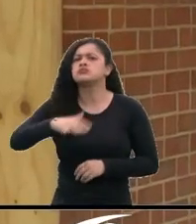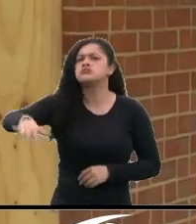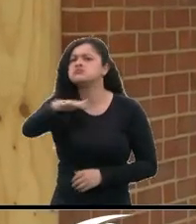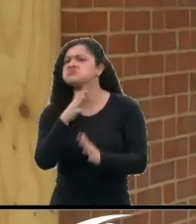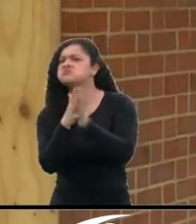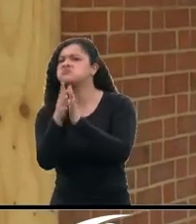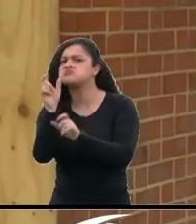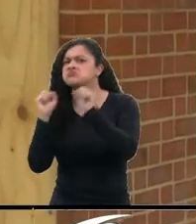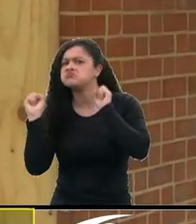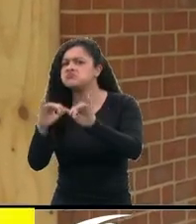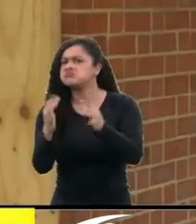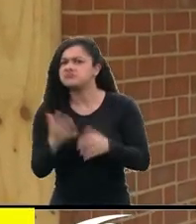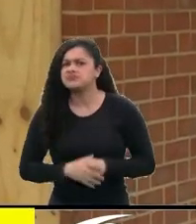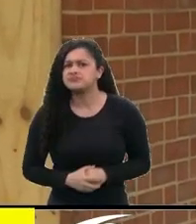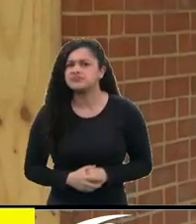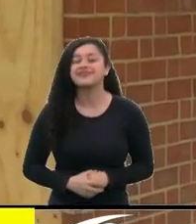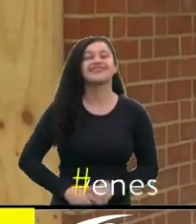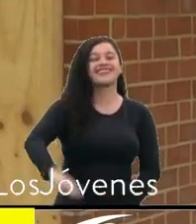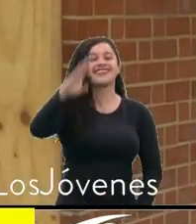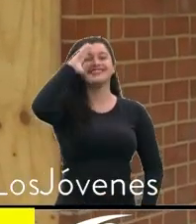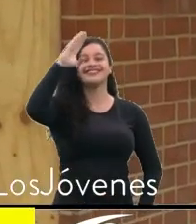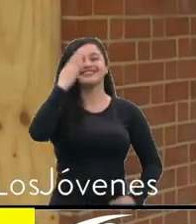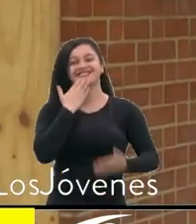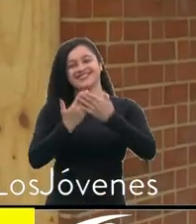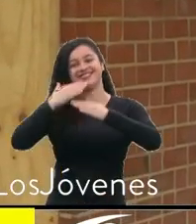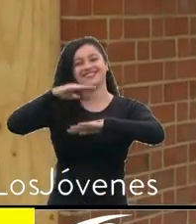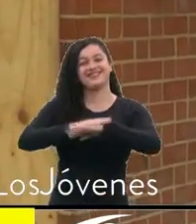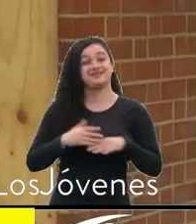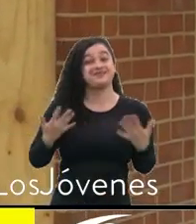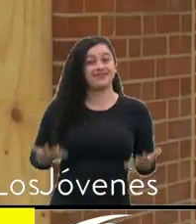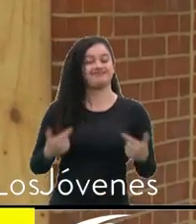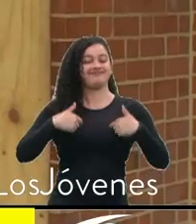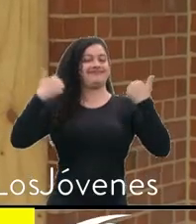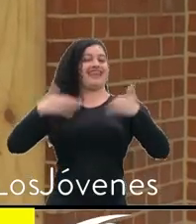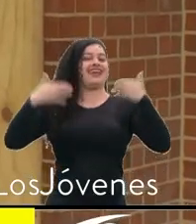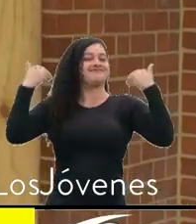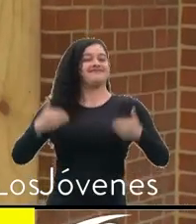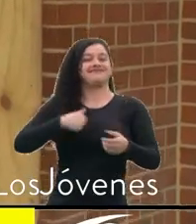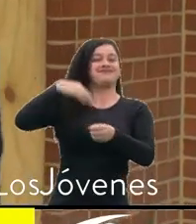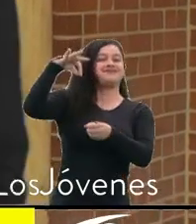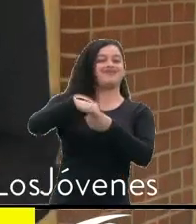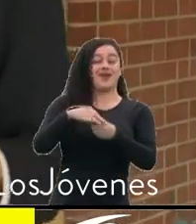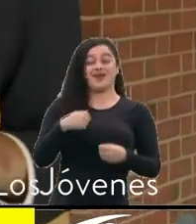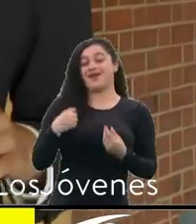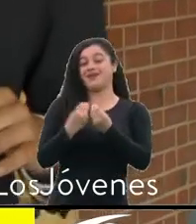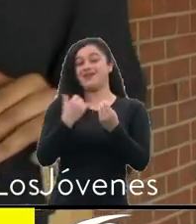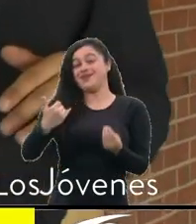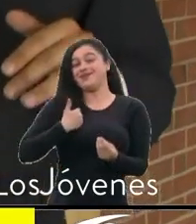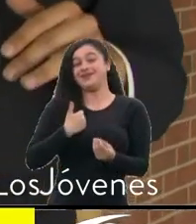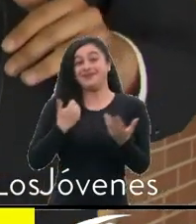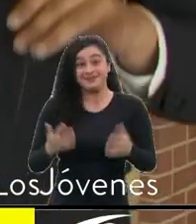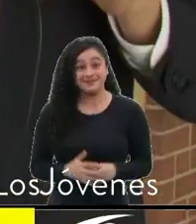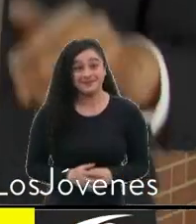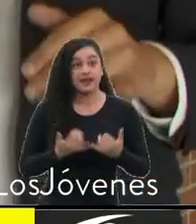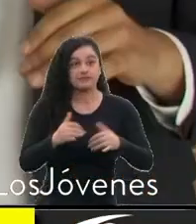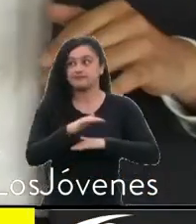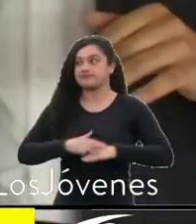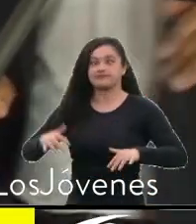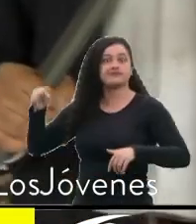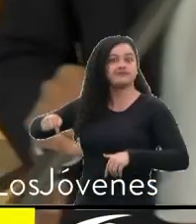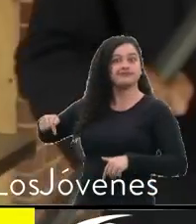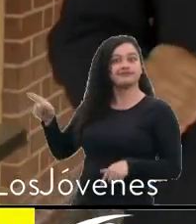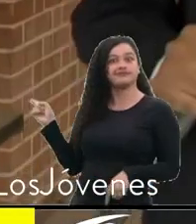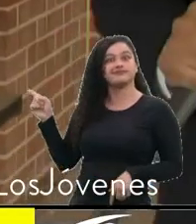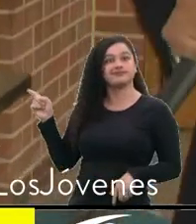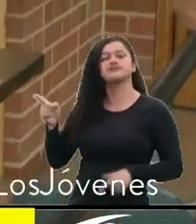Hola Daniela, muy buenas tardes. Pues como yo que ya voté para estos consejos municipales de juventud, a esta hora en este puesto de votación, el colegio Jaime Garzón